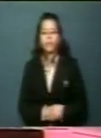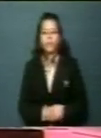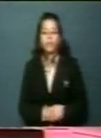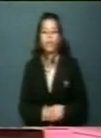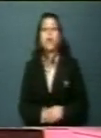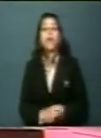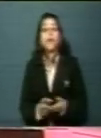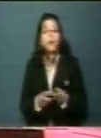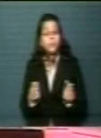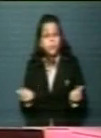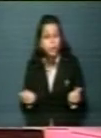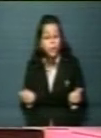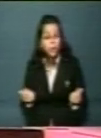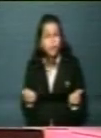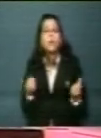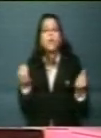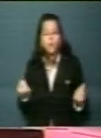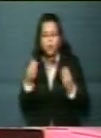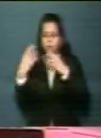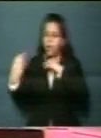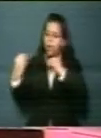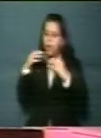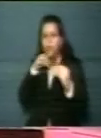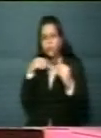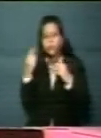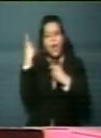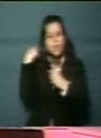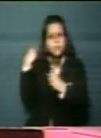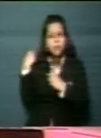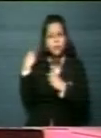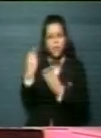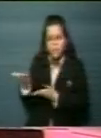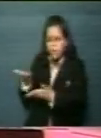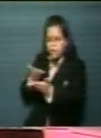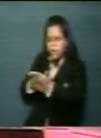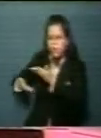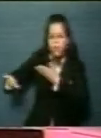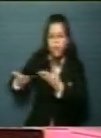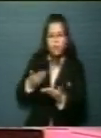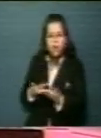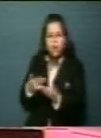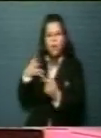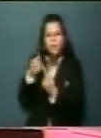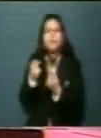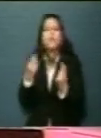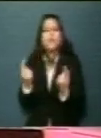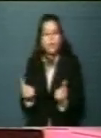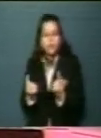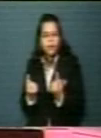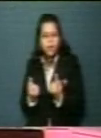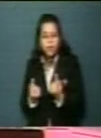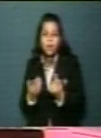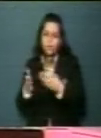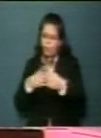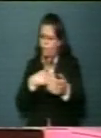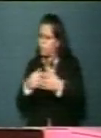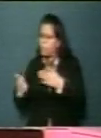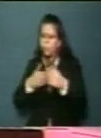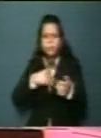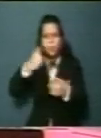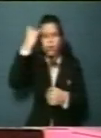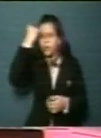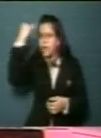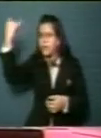El resultado de las negociaciones tenían como propósito que, a pesar de las diferencias ideológicas,